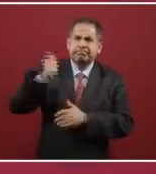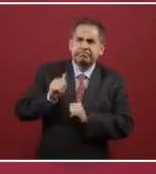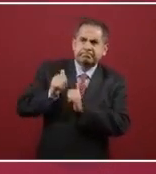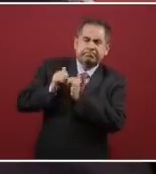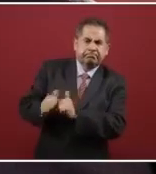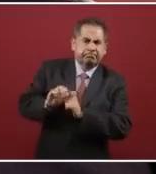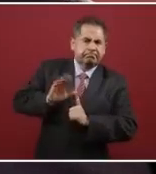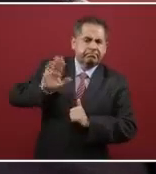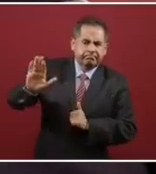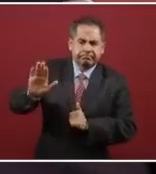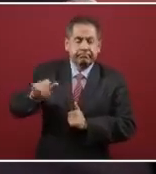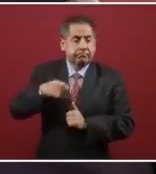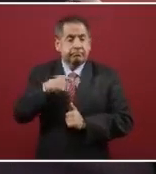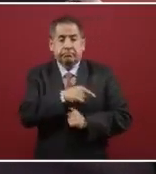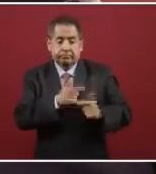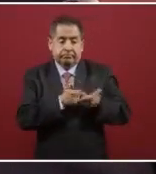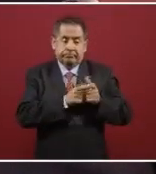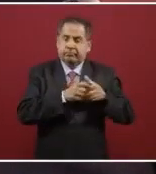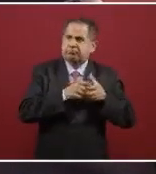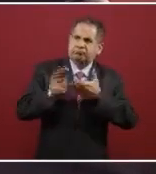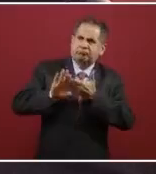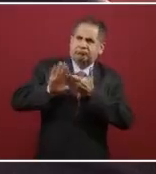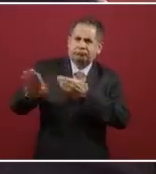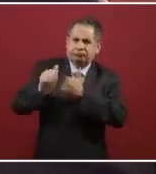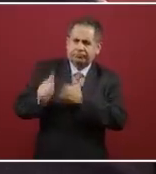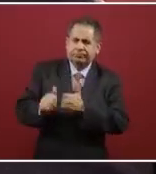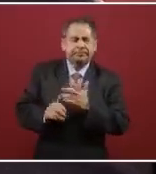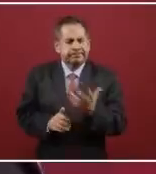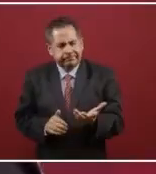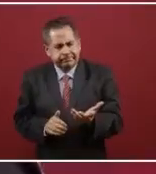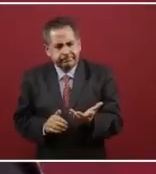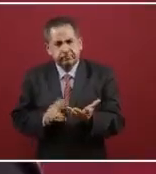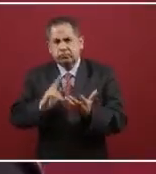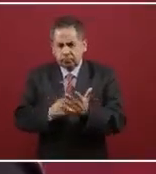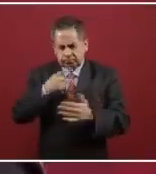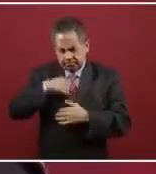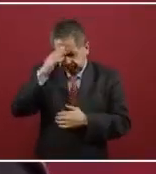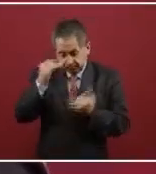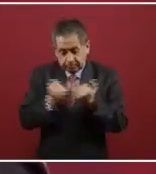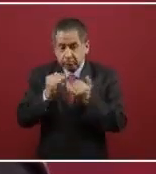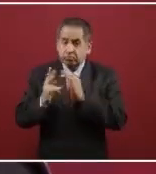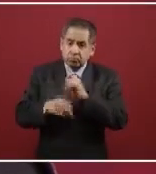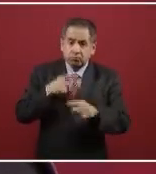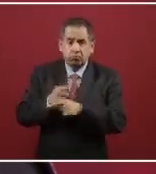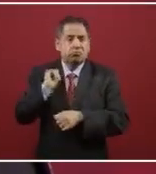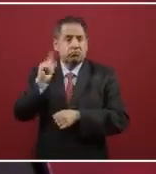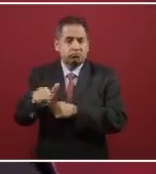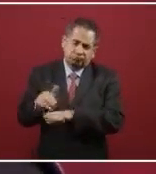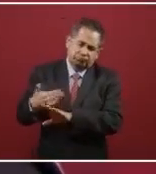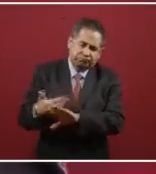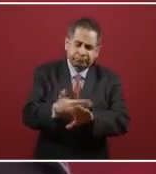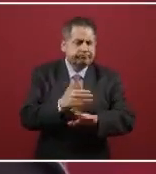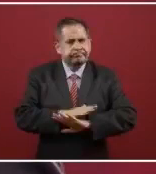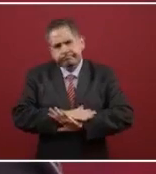en otros tiempos persecución, no queremos que nadie sea perseguido, o sea,